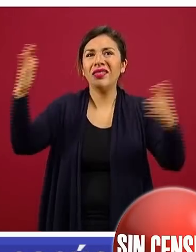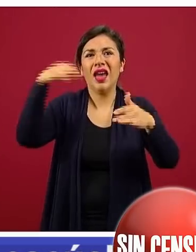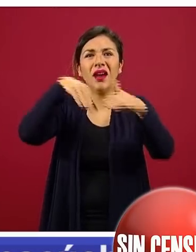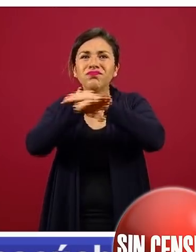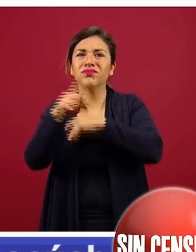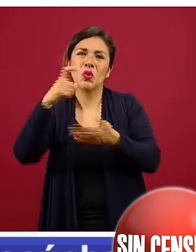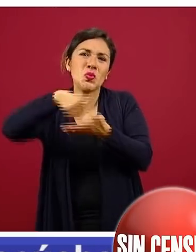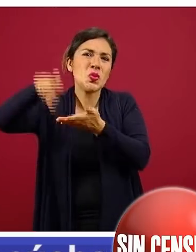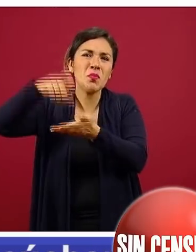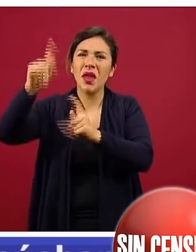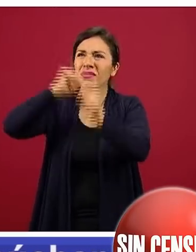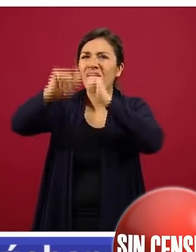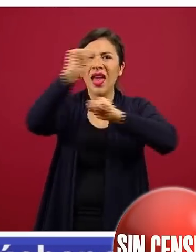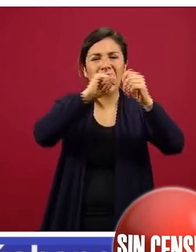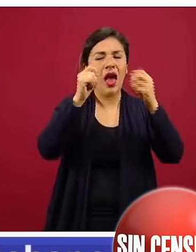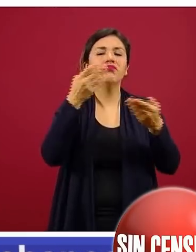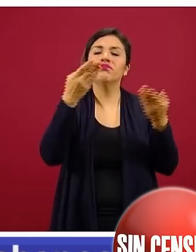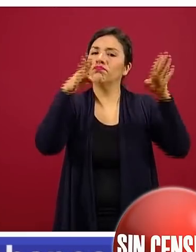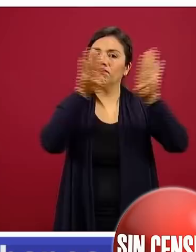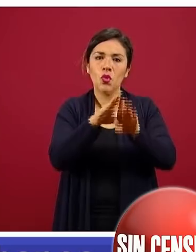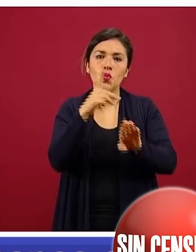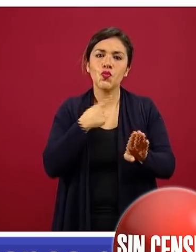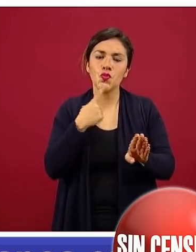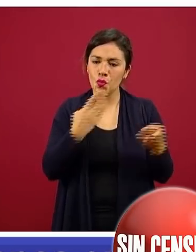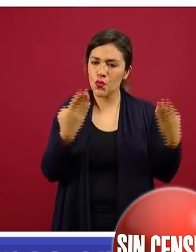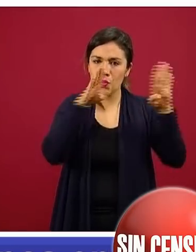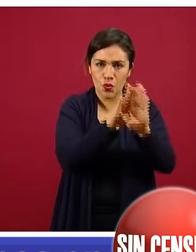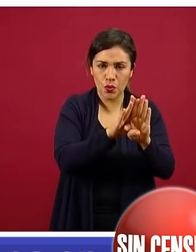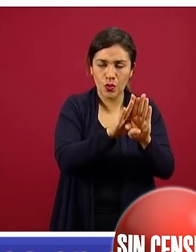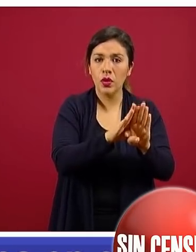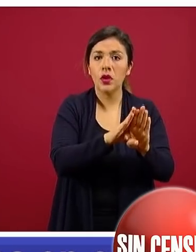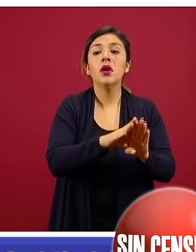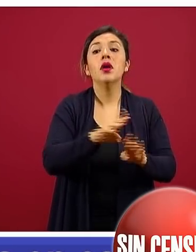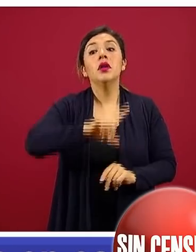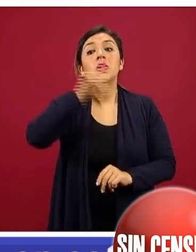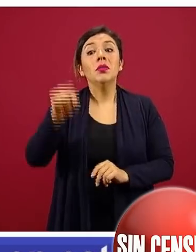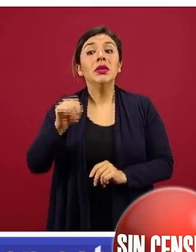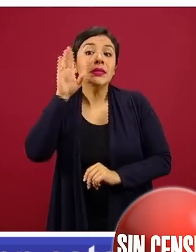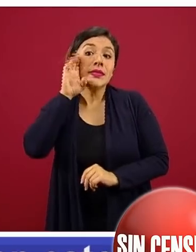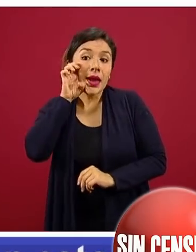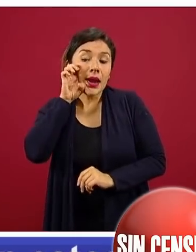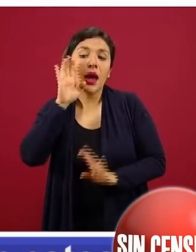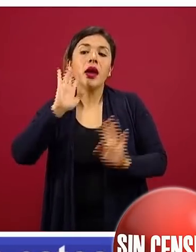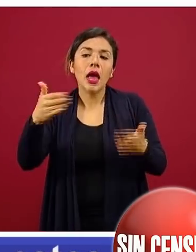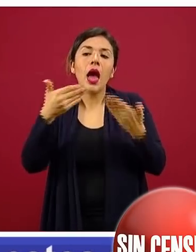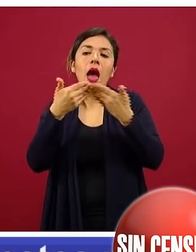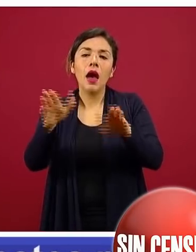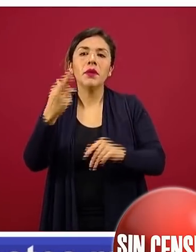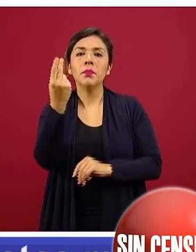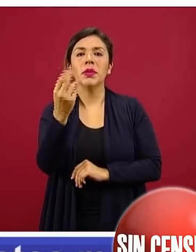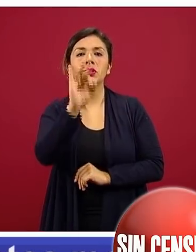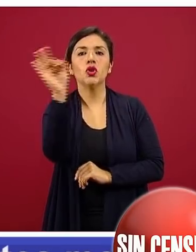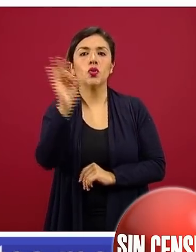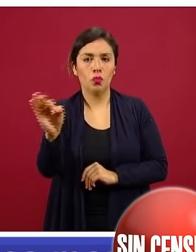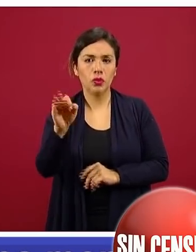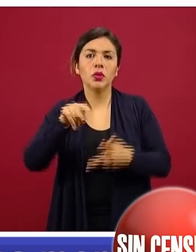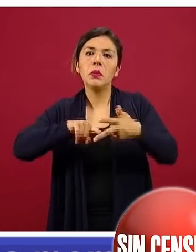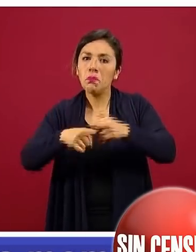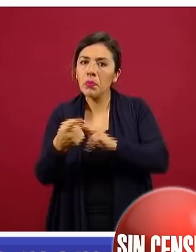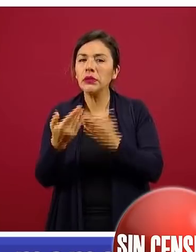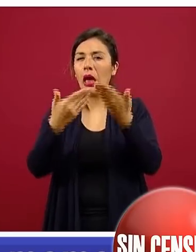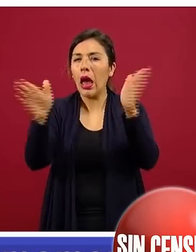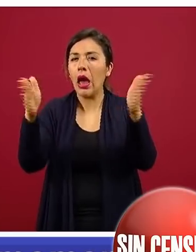cerradas las áreas comunes en forma absoluta durante el semáforo rojo, 25% de ocupación en semáforo